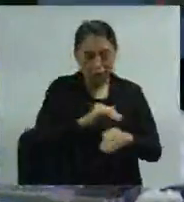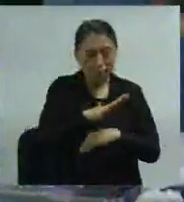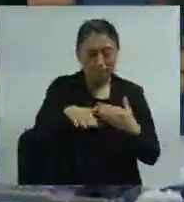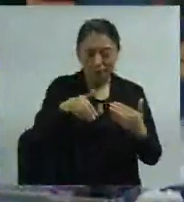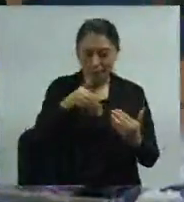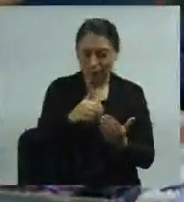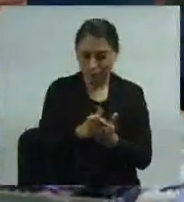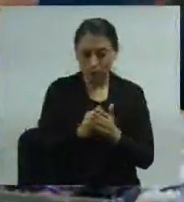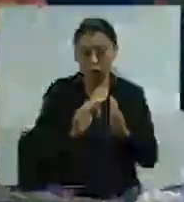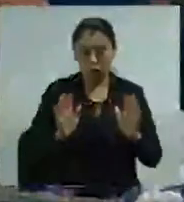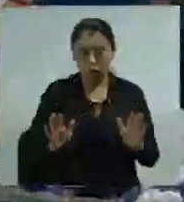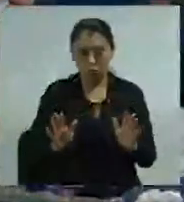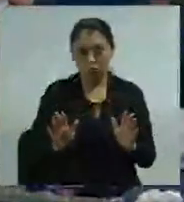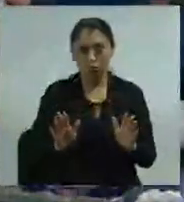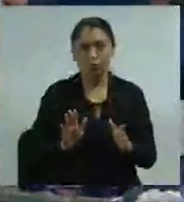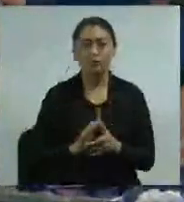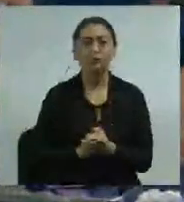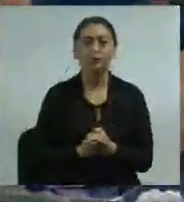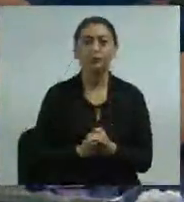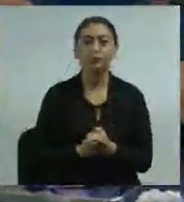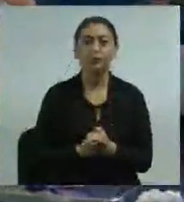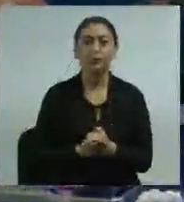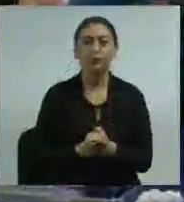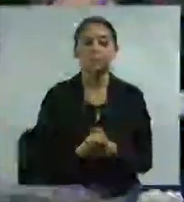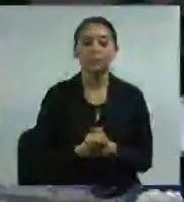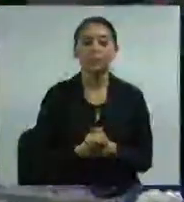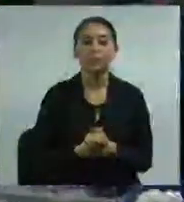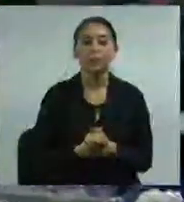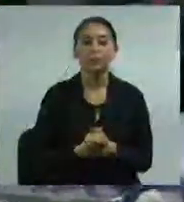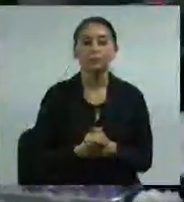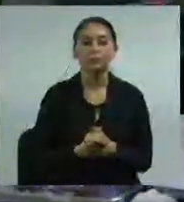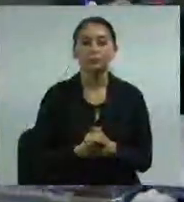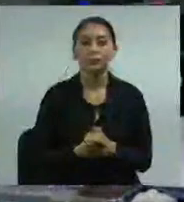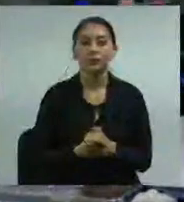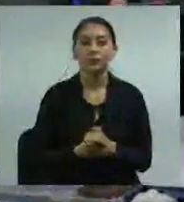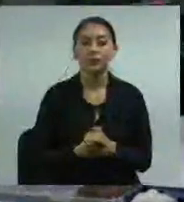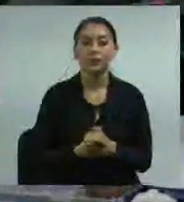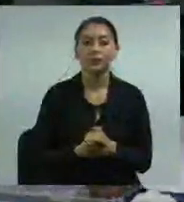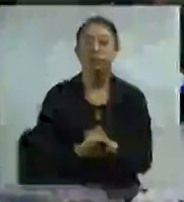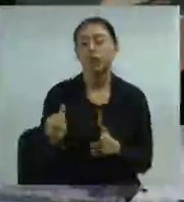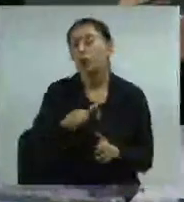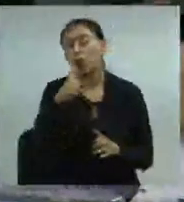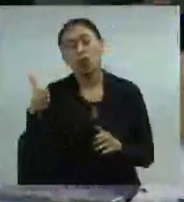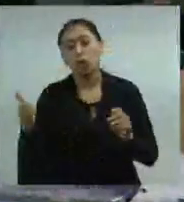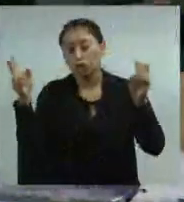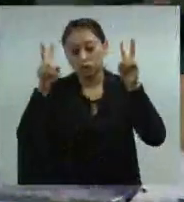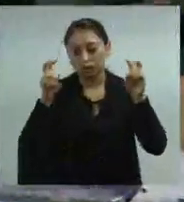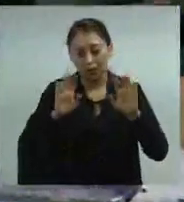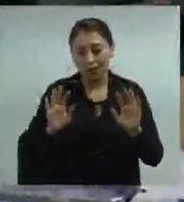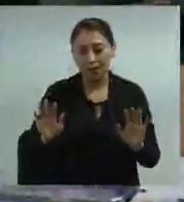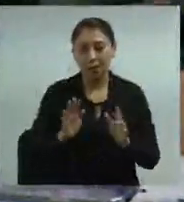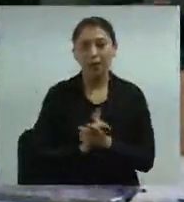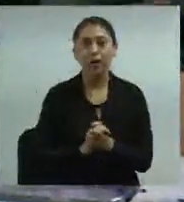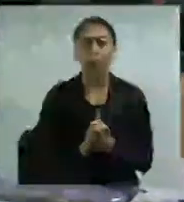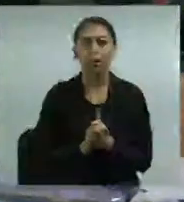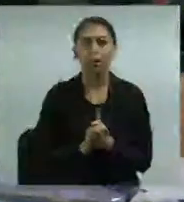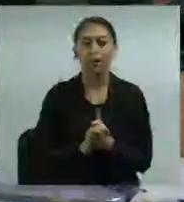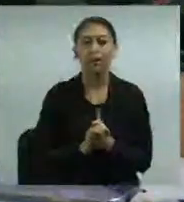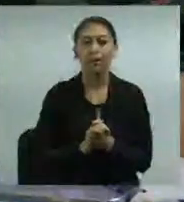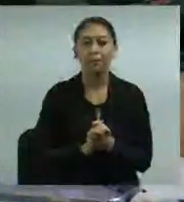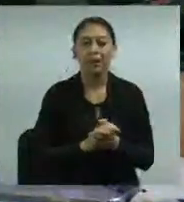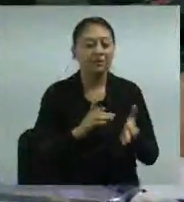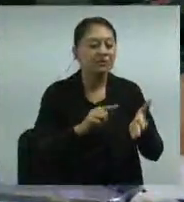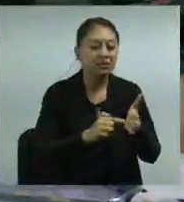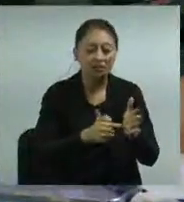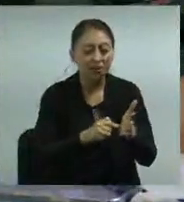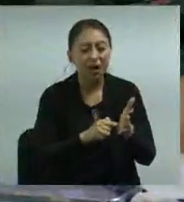pensando que puedan ser 6 meses. Señor presidente, por otro lado, El sentido y el